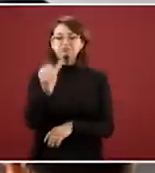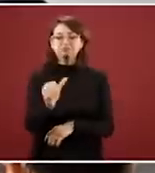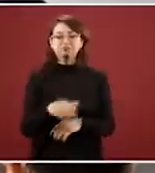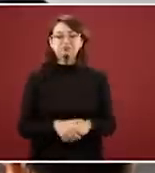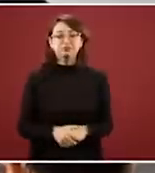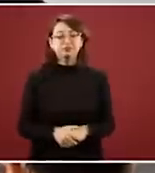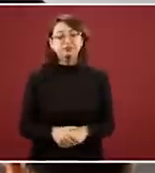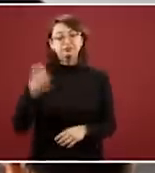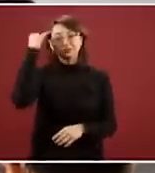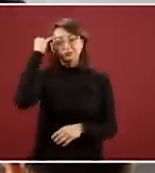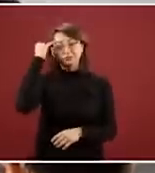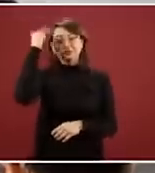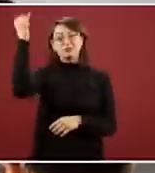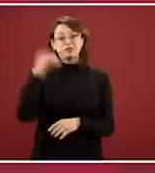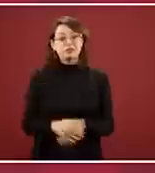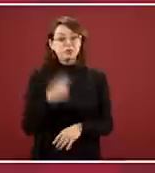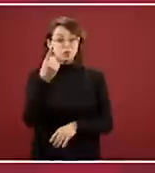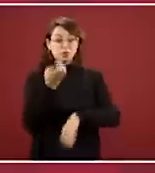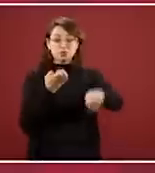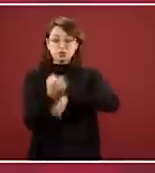Imagínense un estado sin deuda.